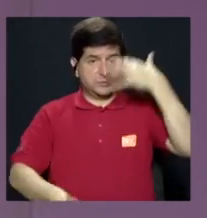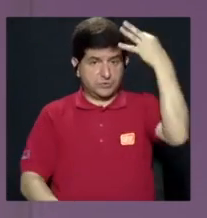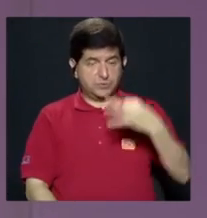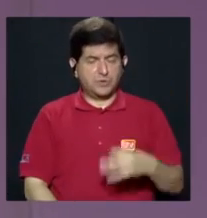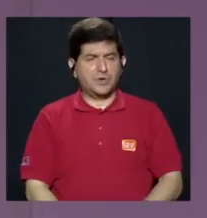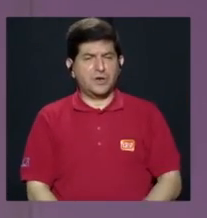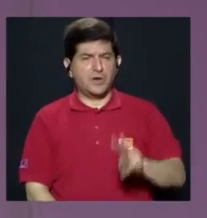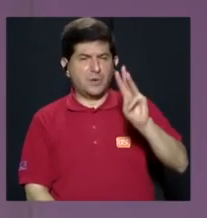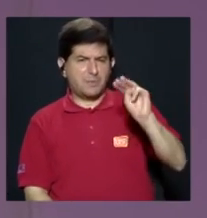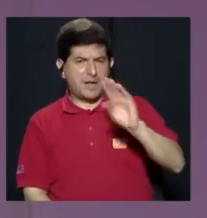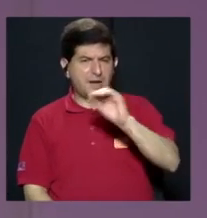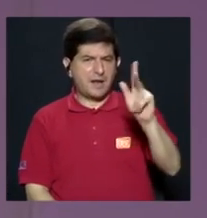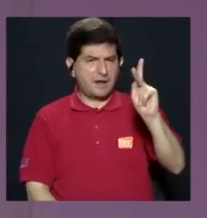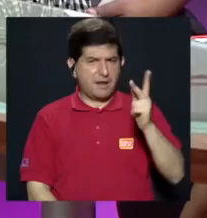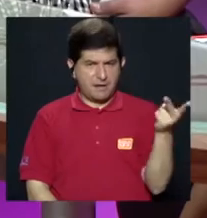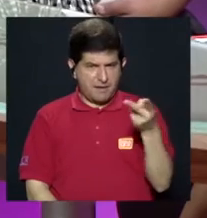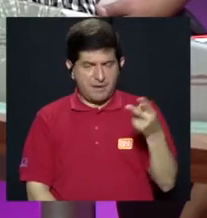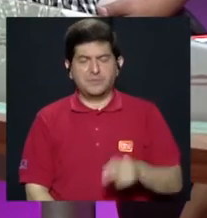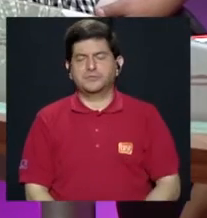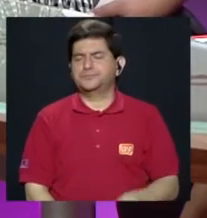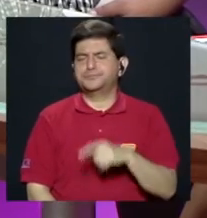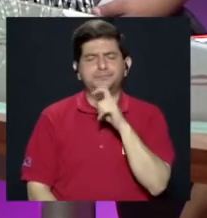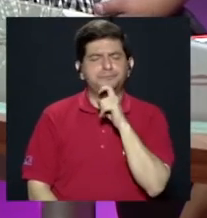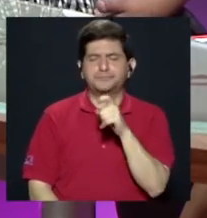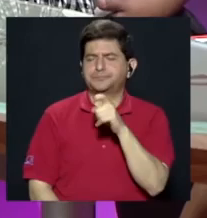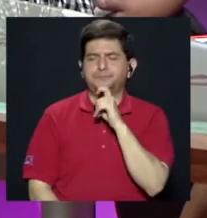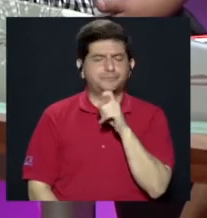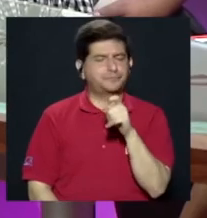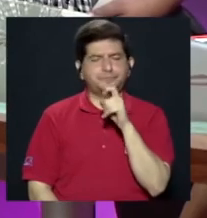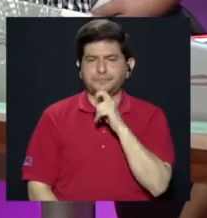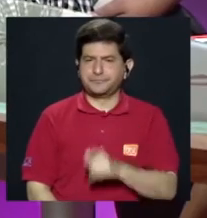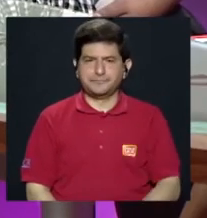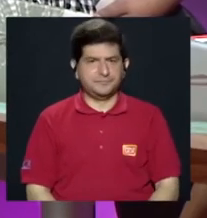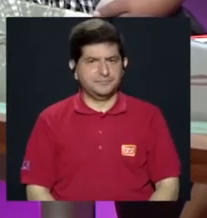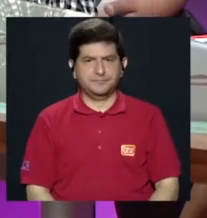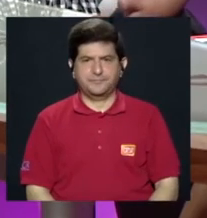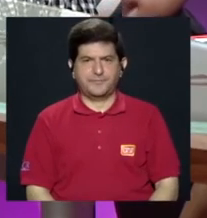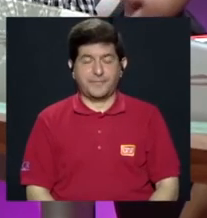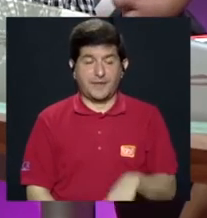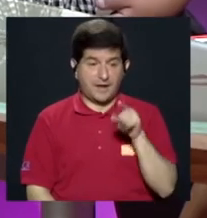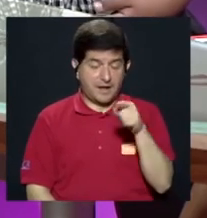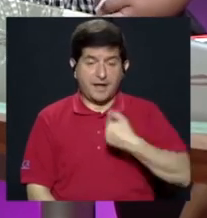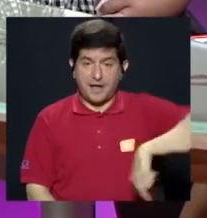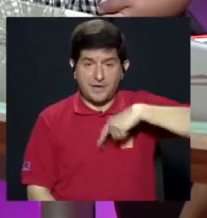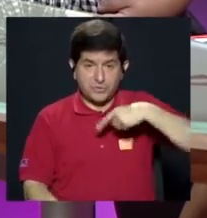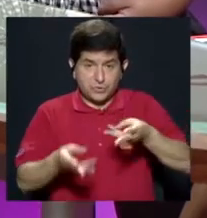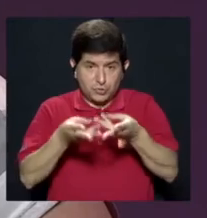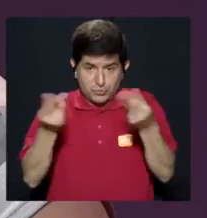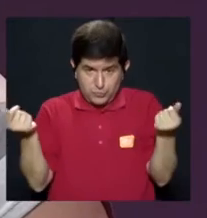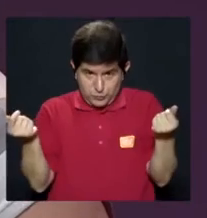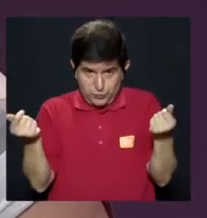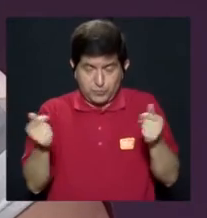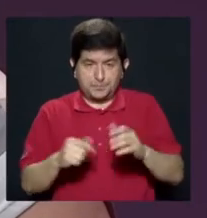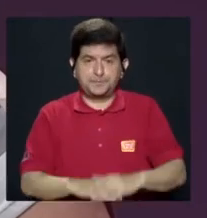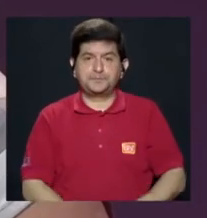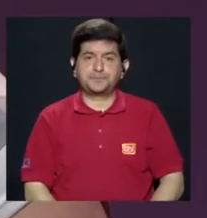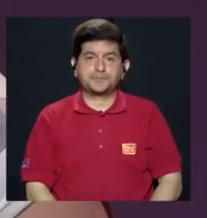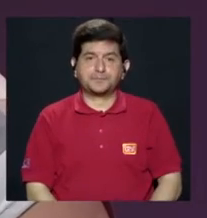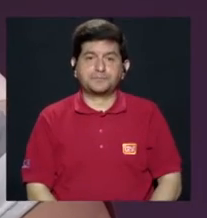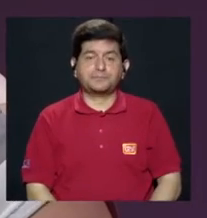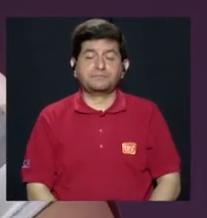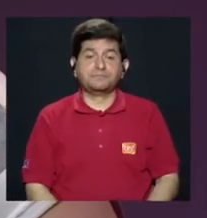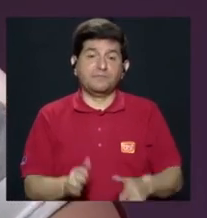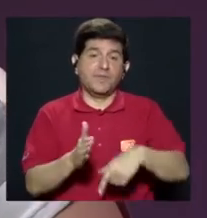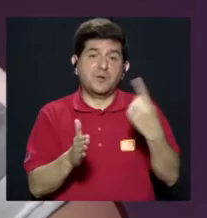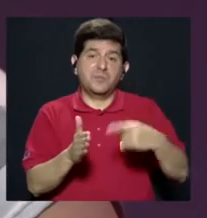la de Marianela y Katia... Cuesta mucho, sinceramente cuesta mucho que nos den una solución, porque a